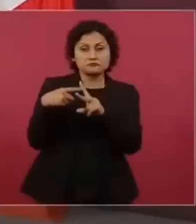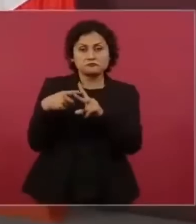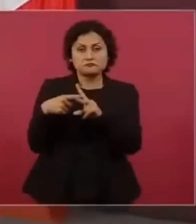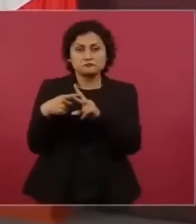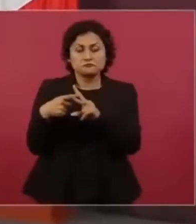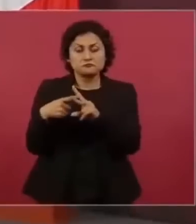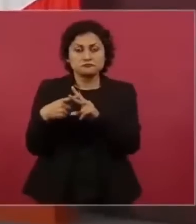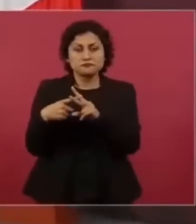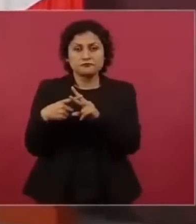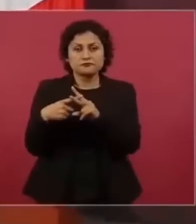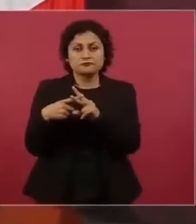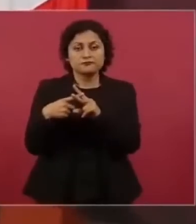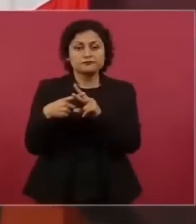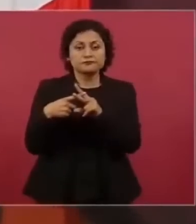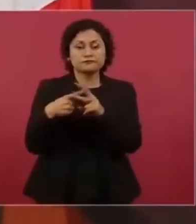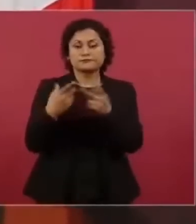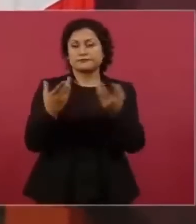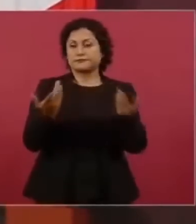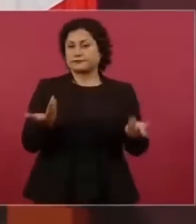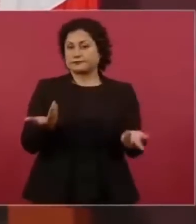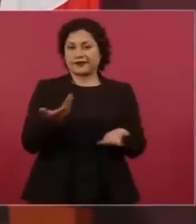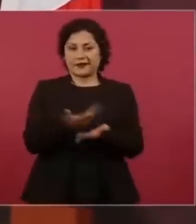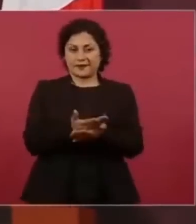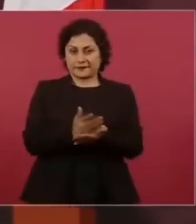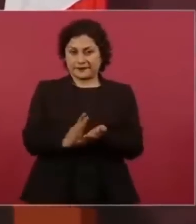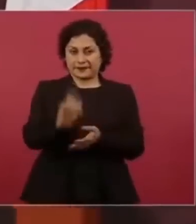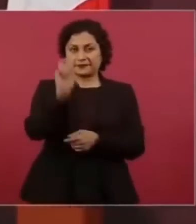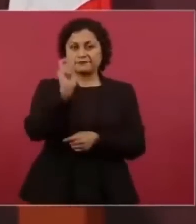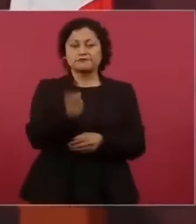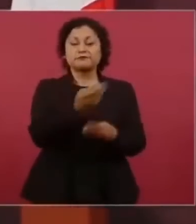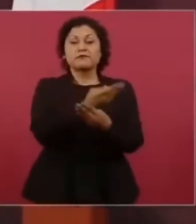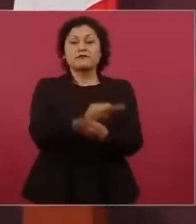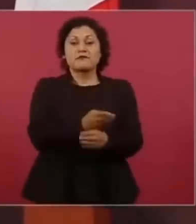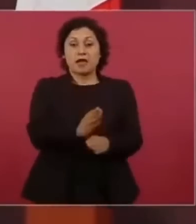Además, los bancos particulares